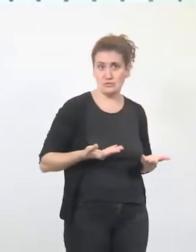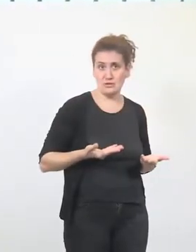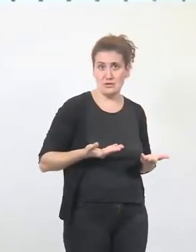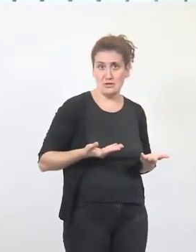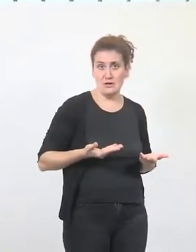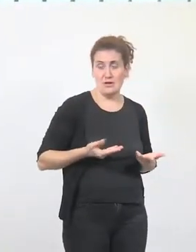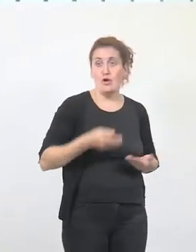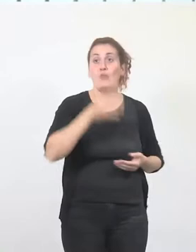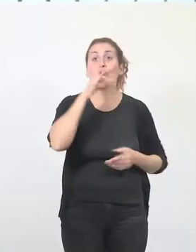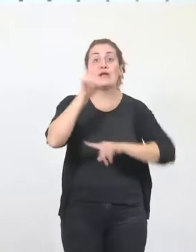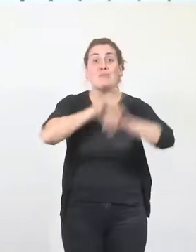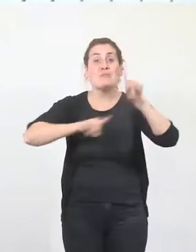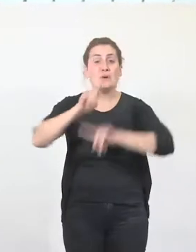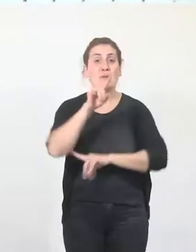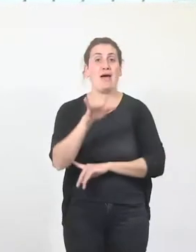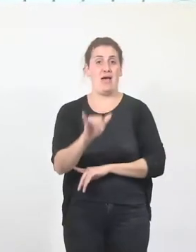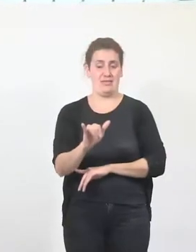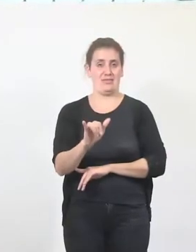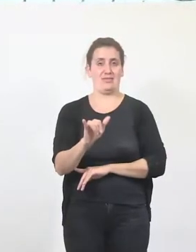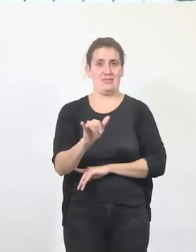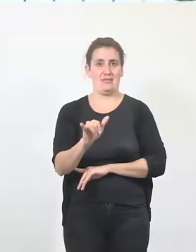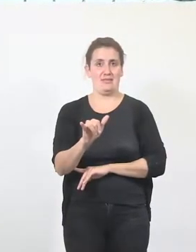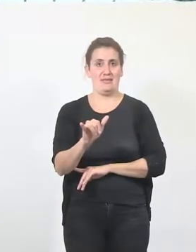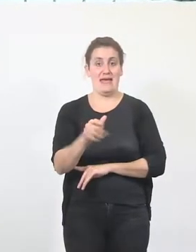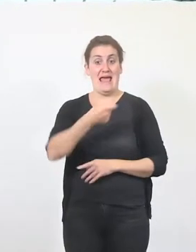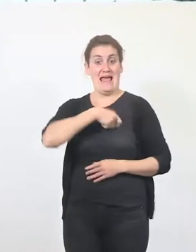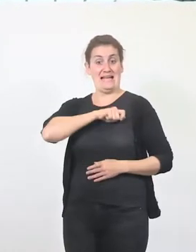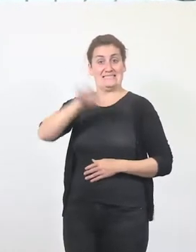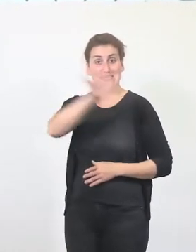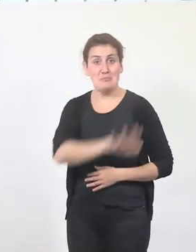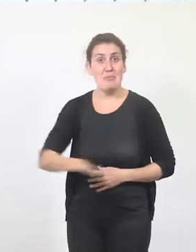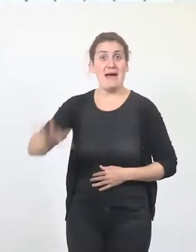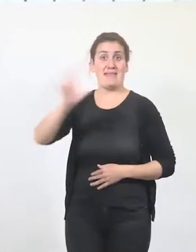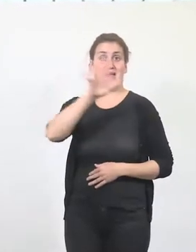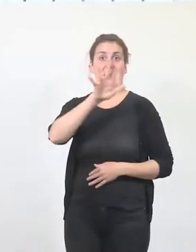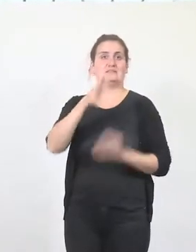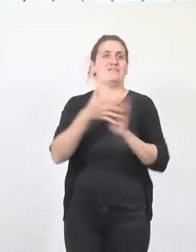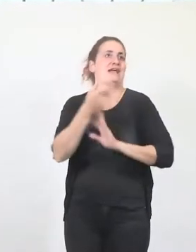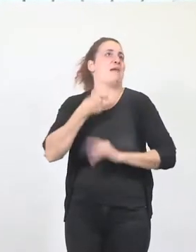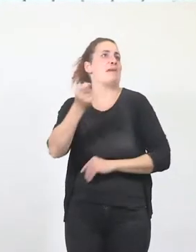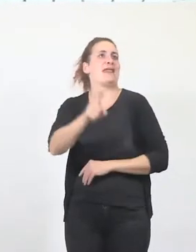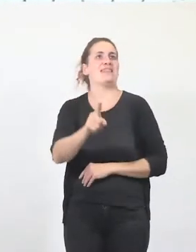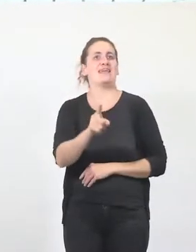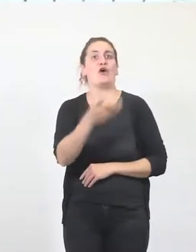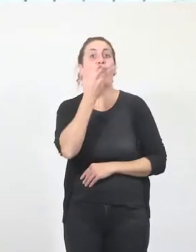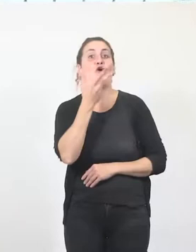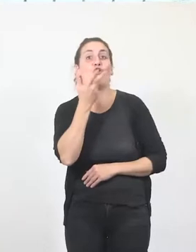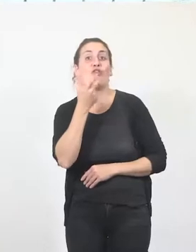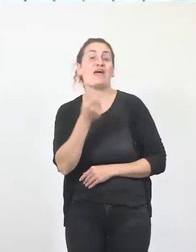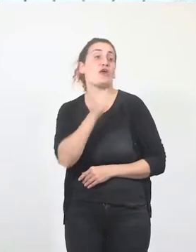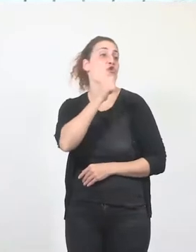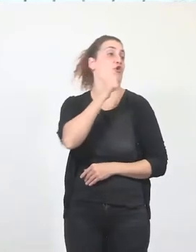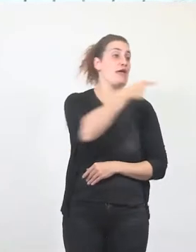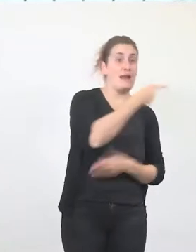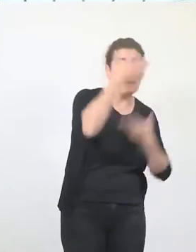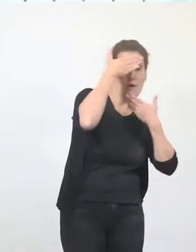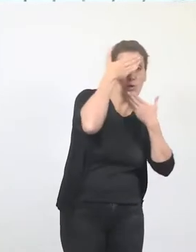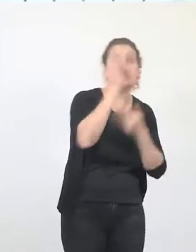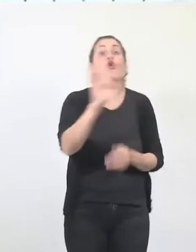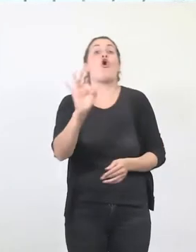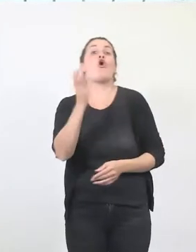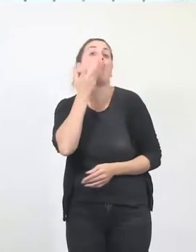que pasa es que hay un problema porque el Estado español o no quiere conocer a Marruecos o no conoce a